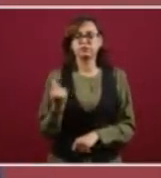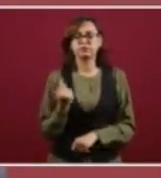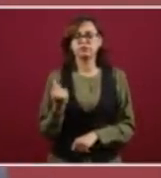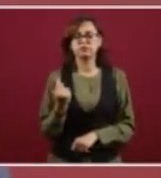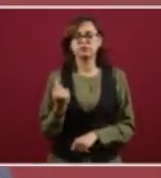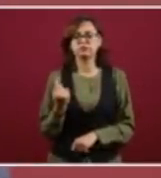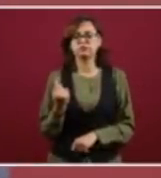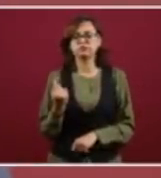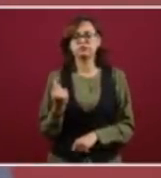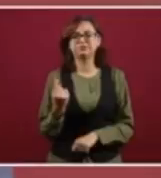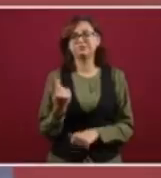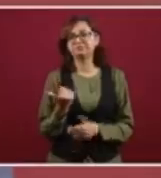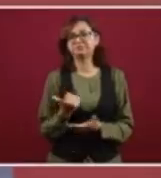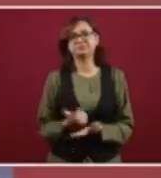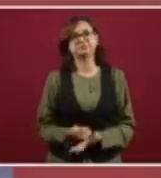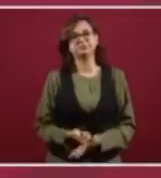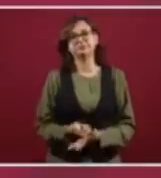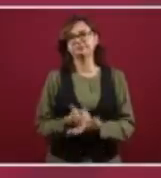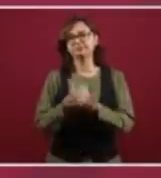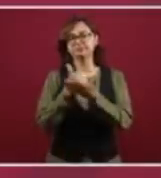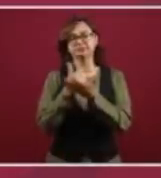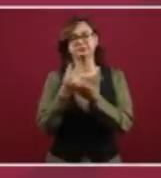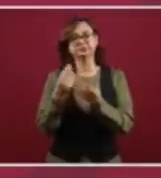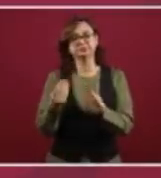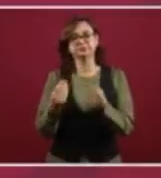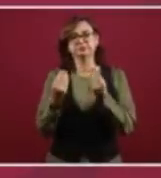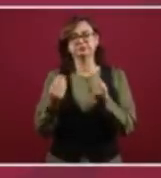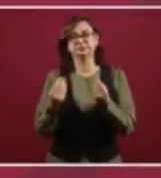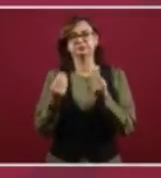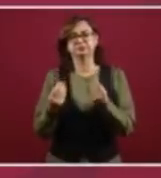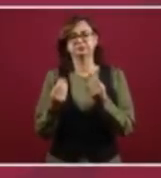que esto nos ayudaría a